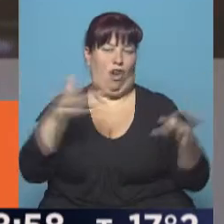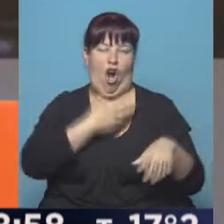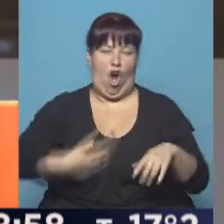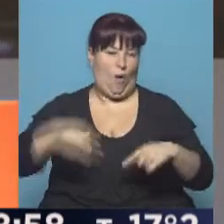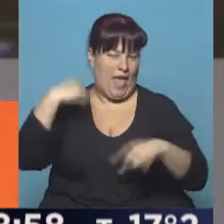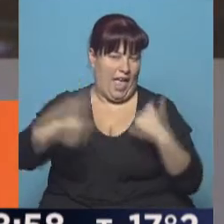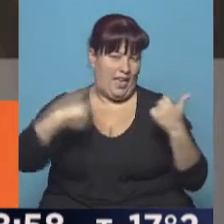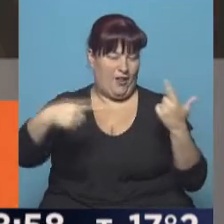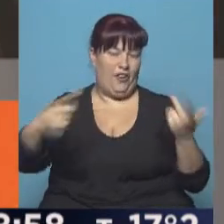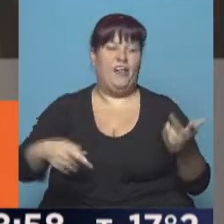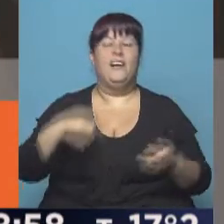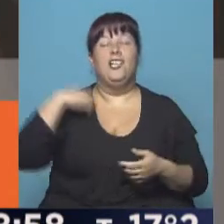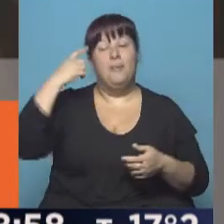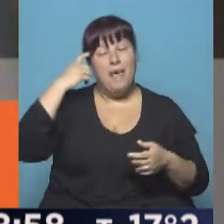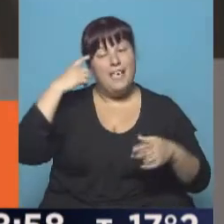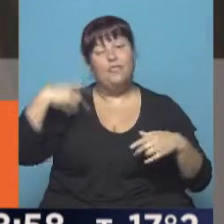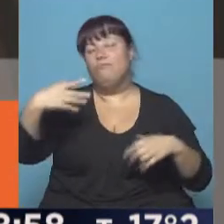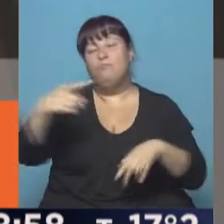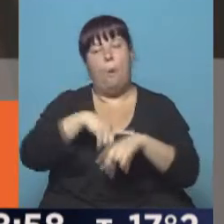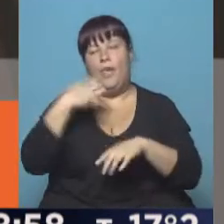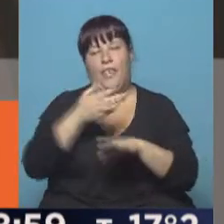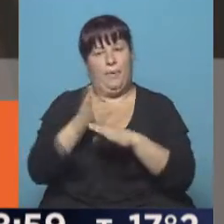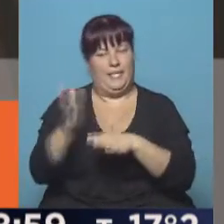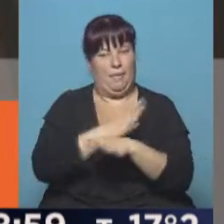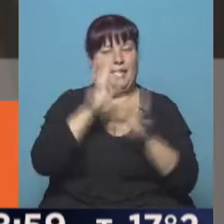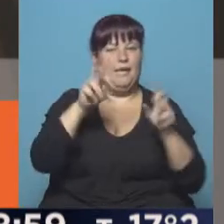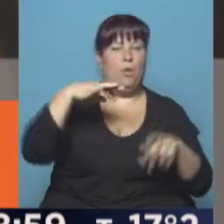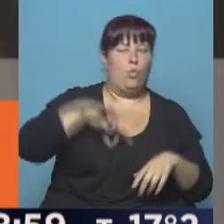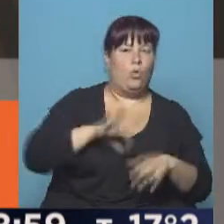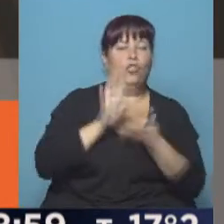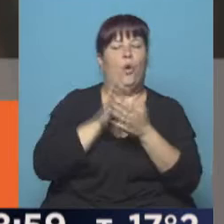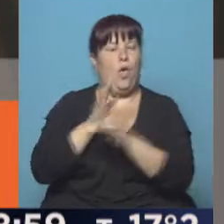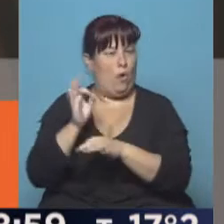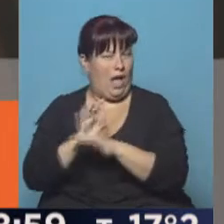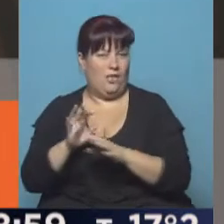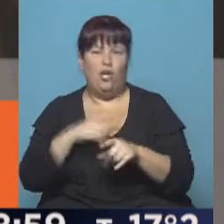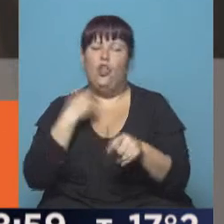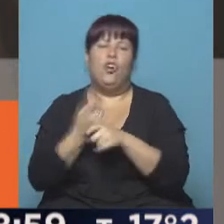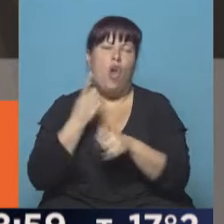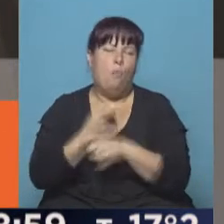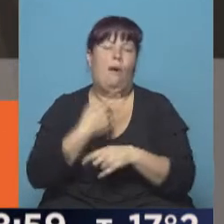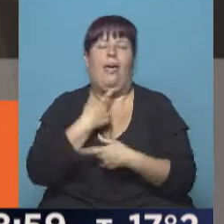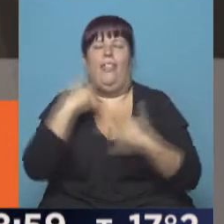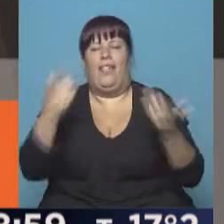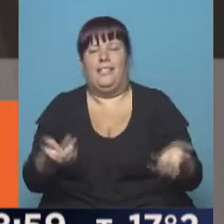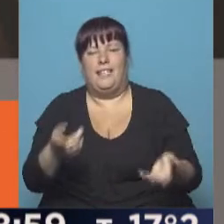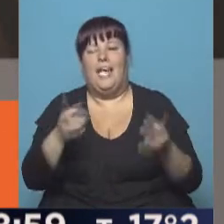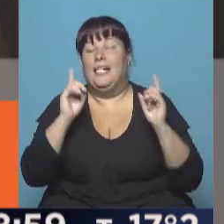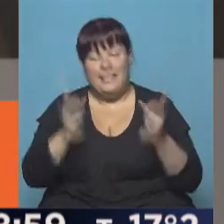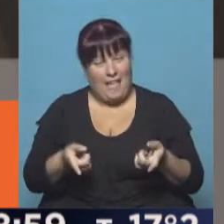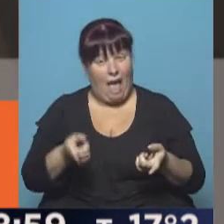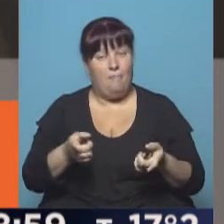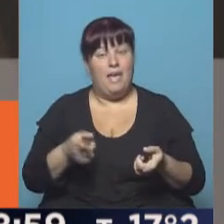gobiernos y yo creo que en algún momento tenemos que separar la cuestión salarial de la cuestión educativa no le podemos seguir diciendo además